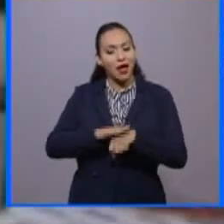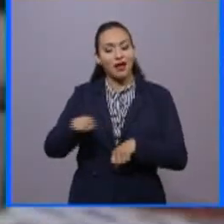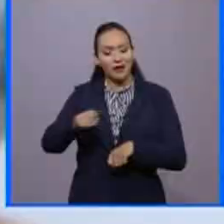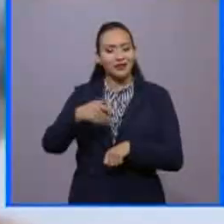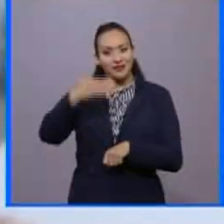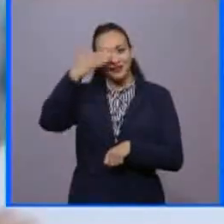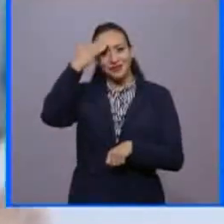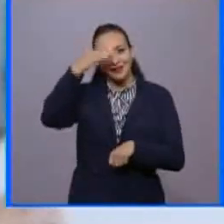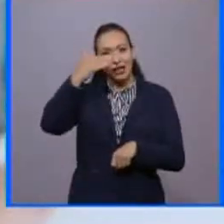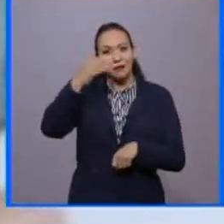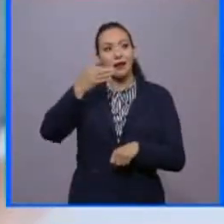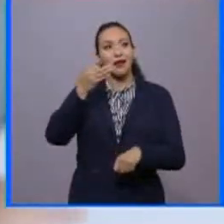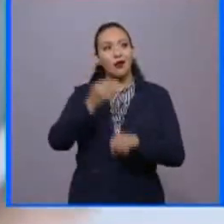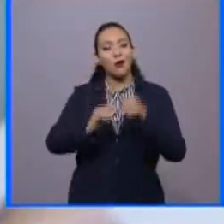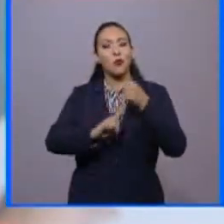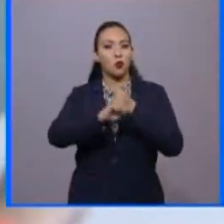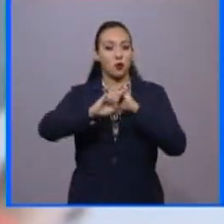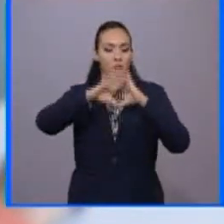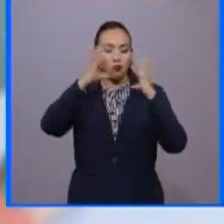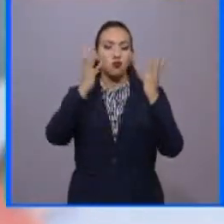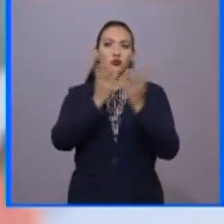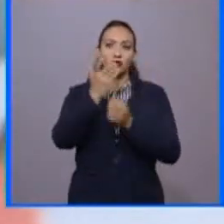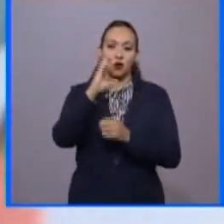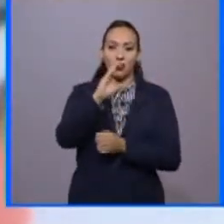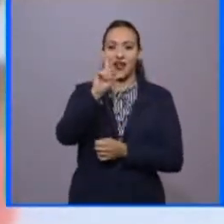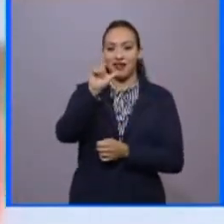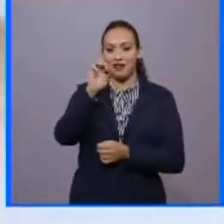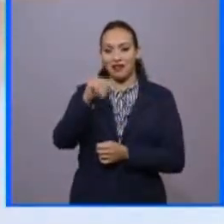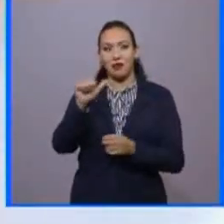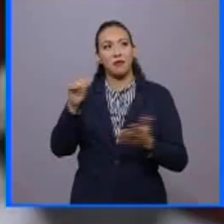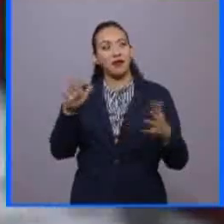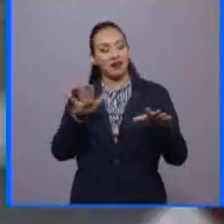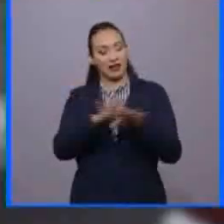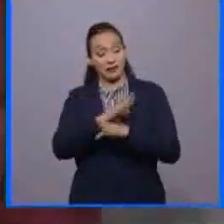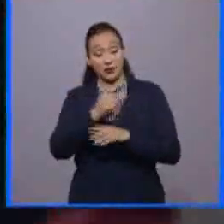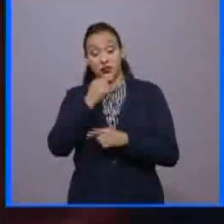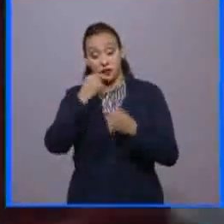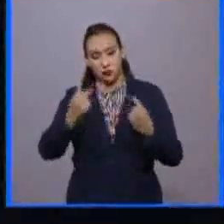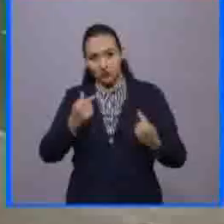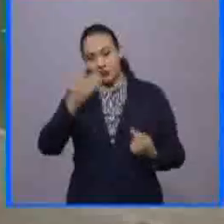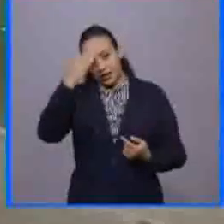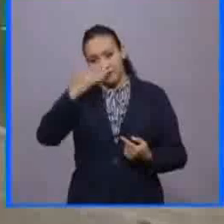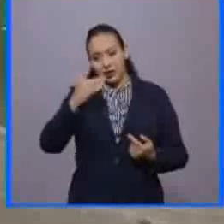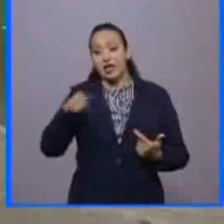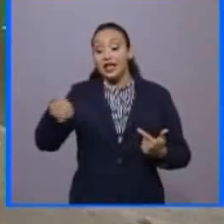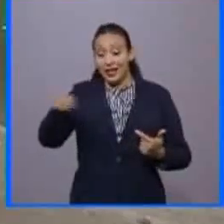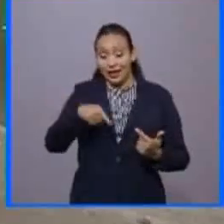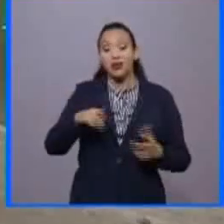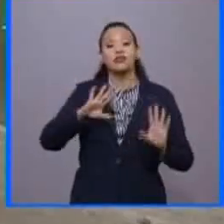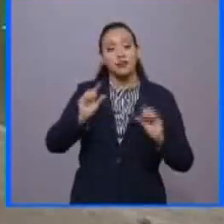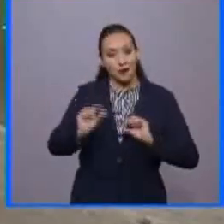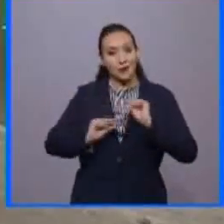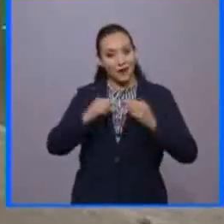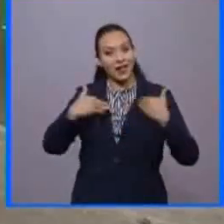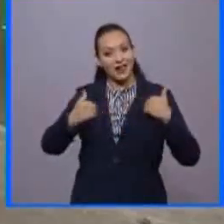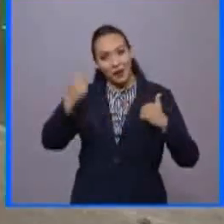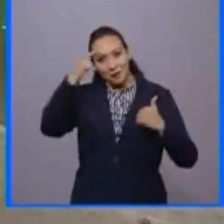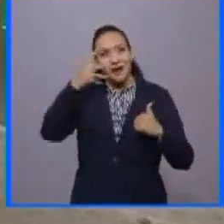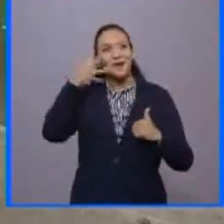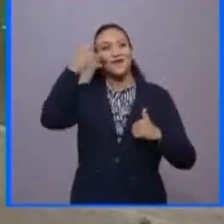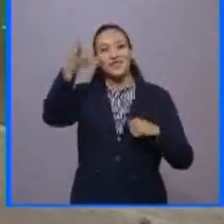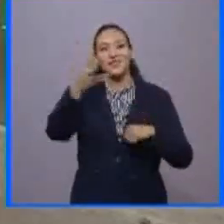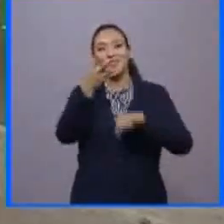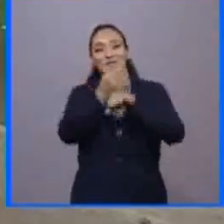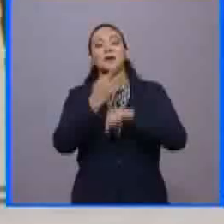materia ambiental que vive nuestro planeta y de las acciones que pueden contribuir para un futuro más próspero, señalaron funcionarios del